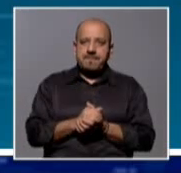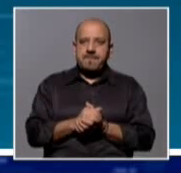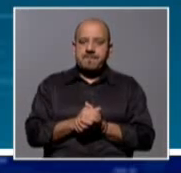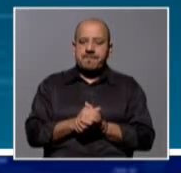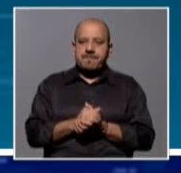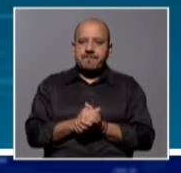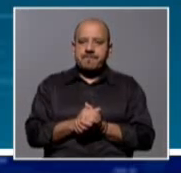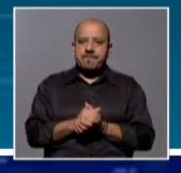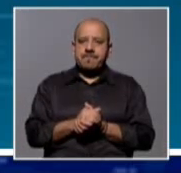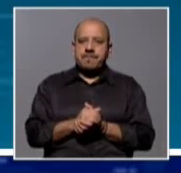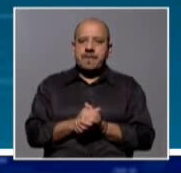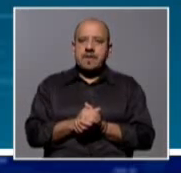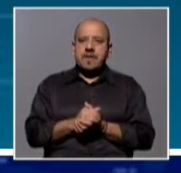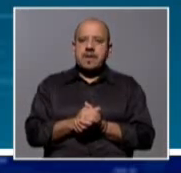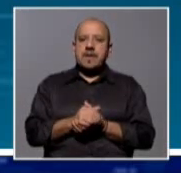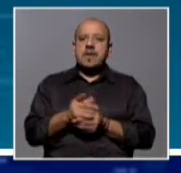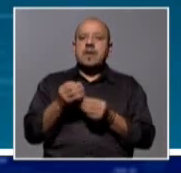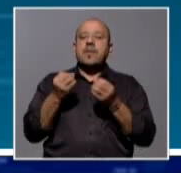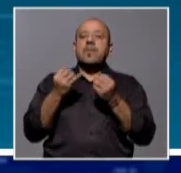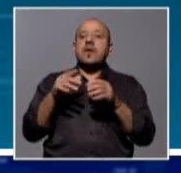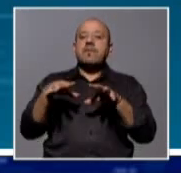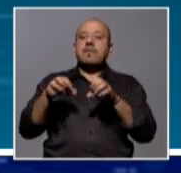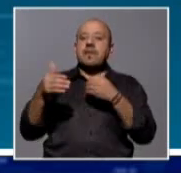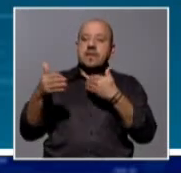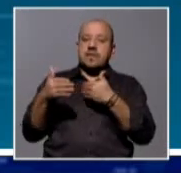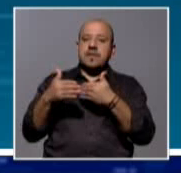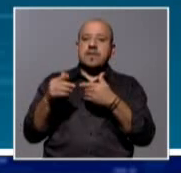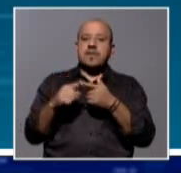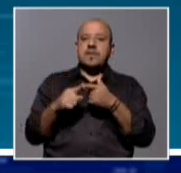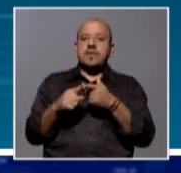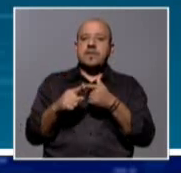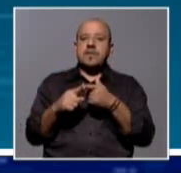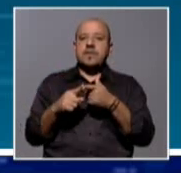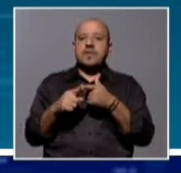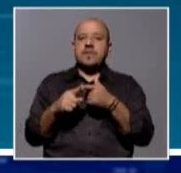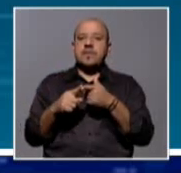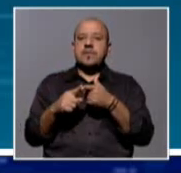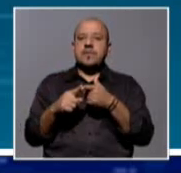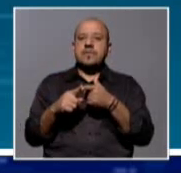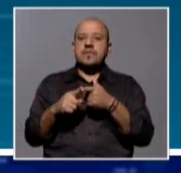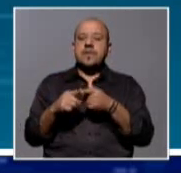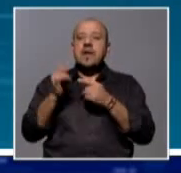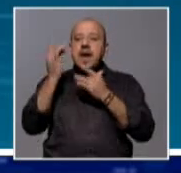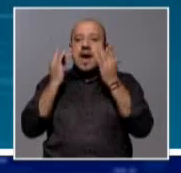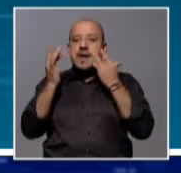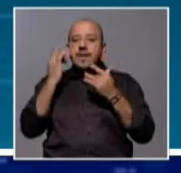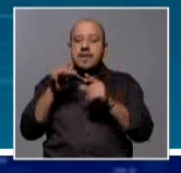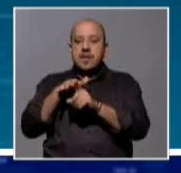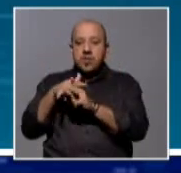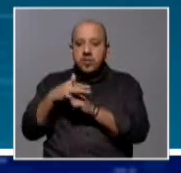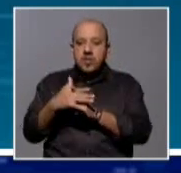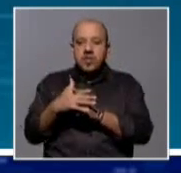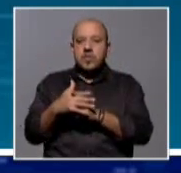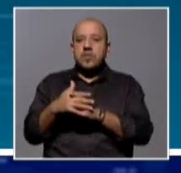Dale. No, porque aparte son vecinos de acá. Muy bien. De lo que se trata es, el arte de contexto es,